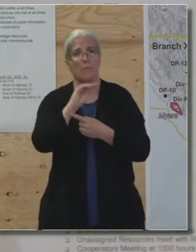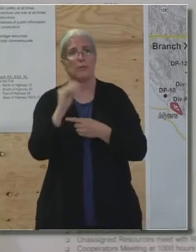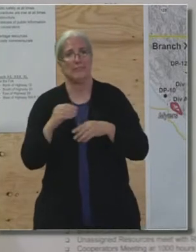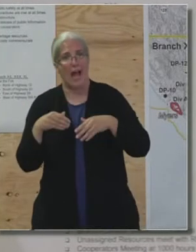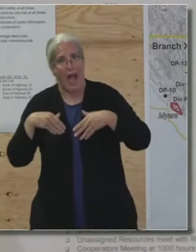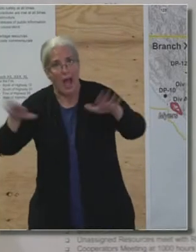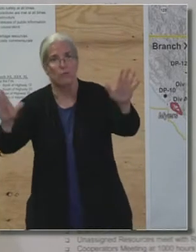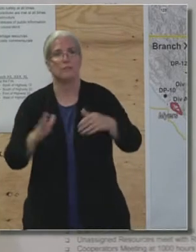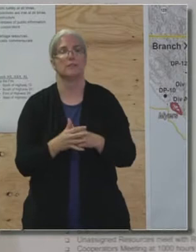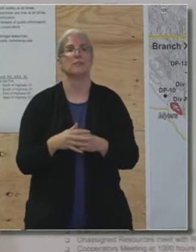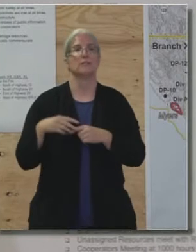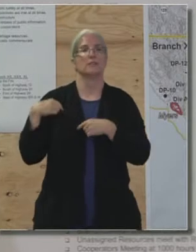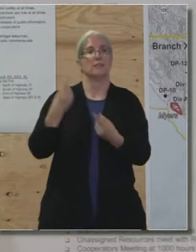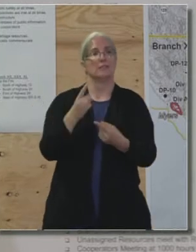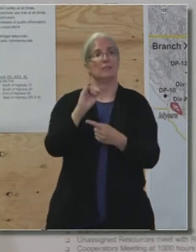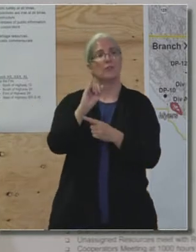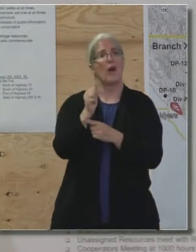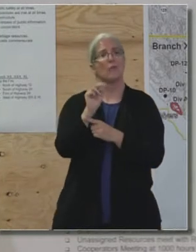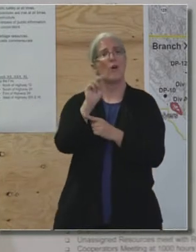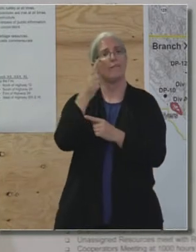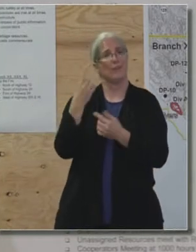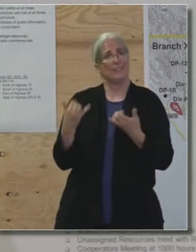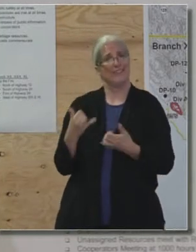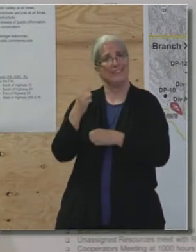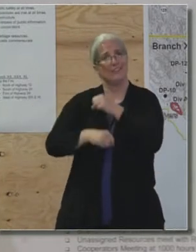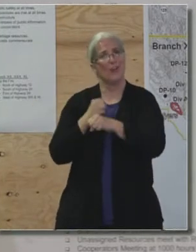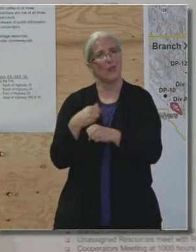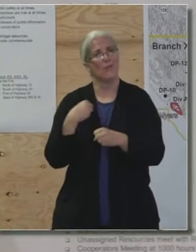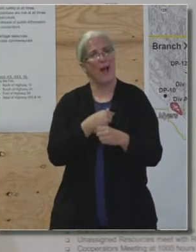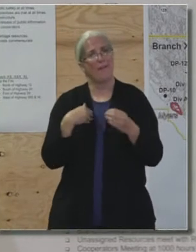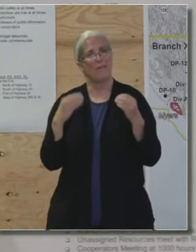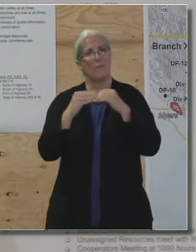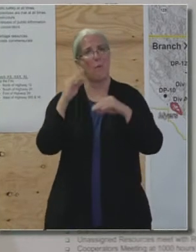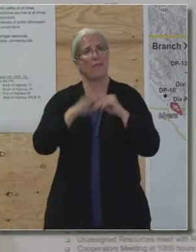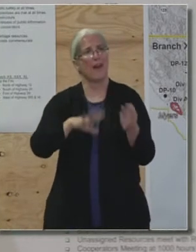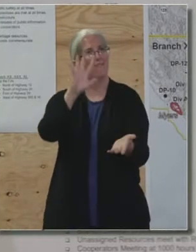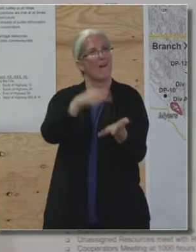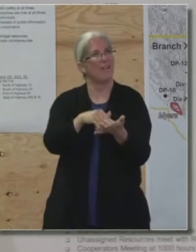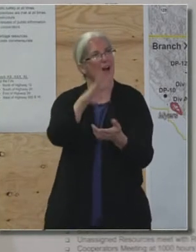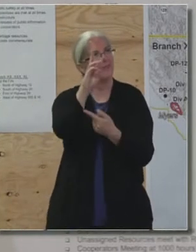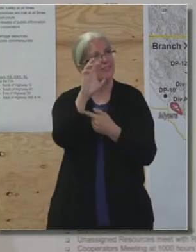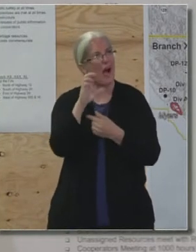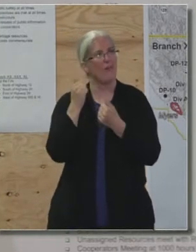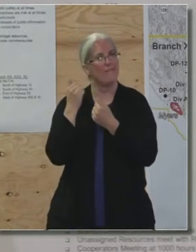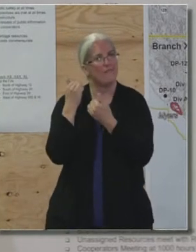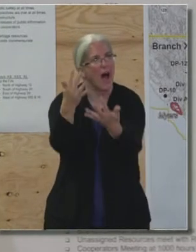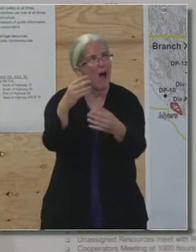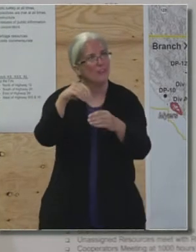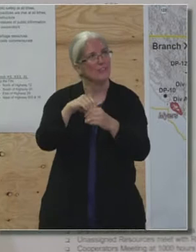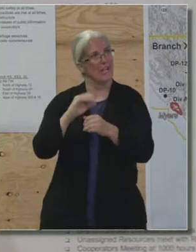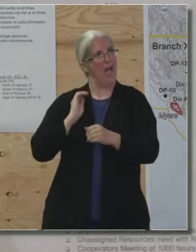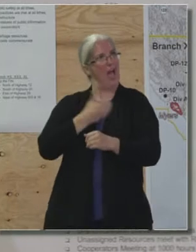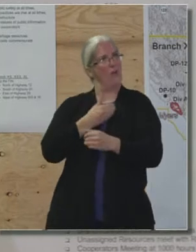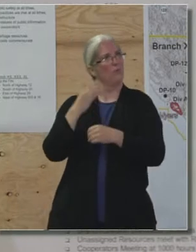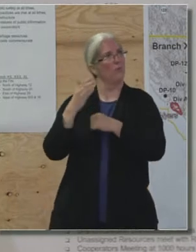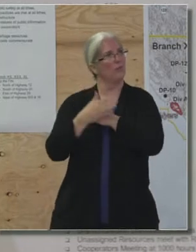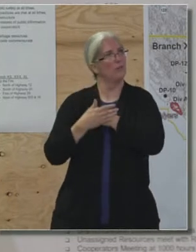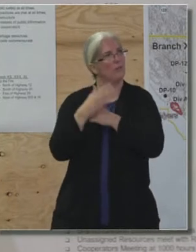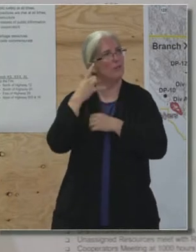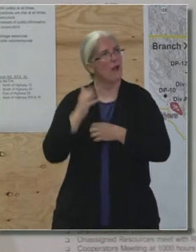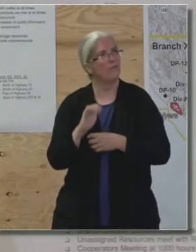ha respondido a más de 5.600 incendios de maleza seca es importantísimo tomar medidas para